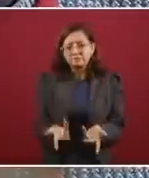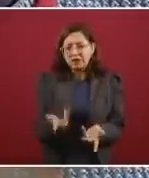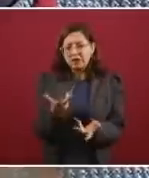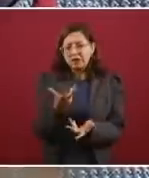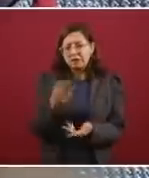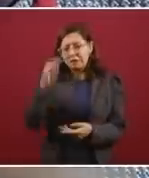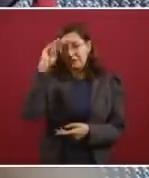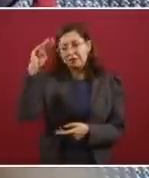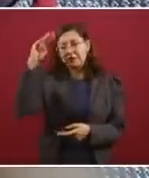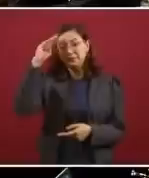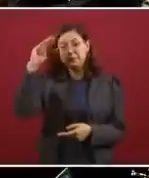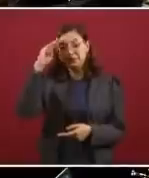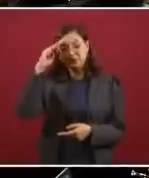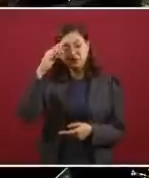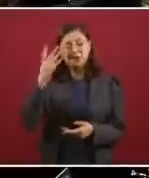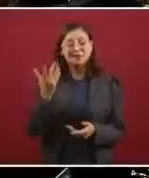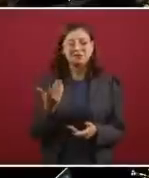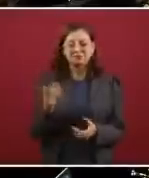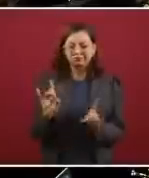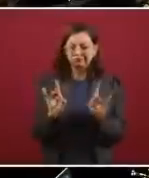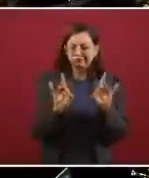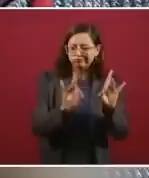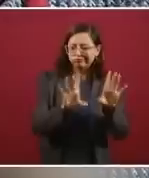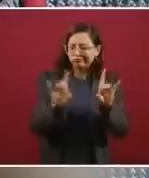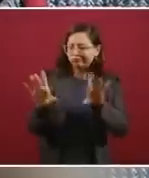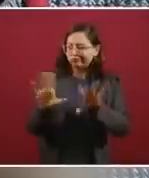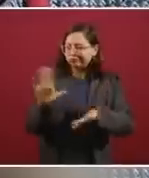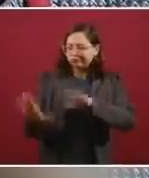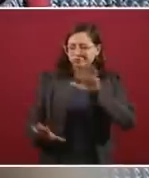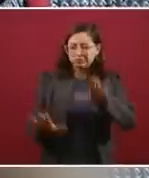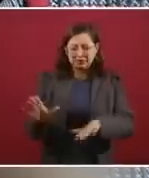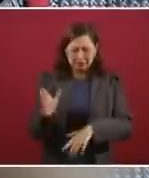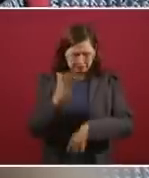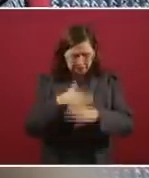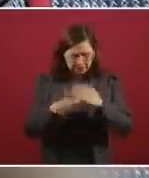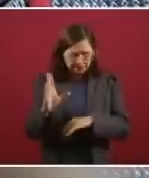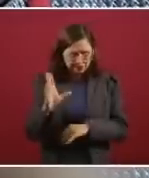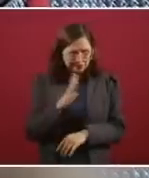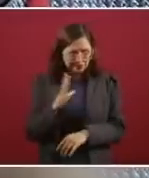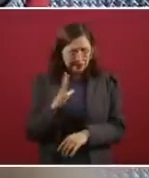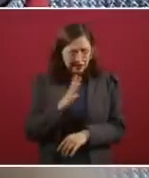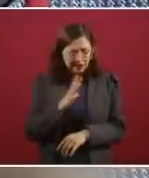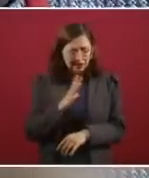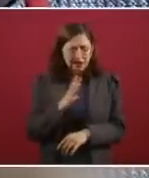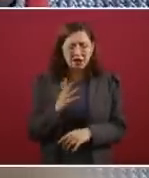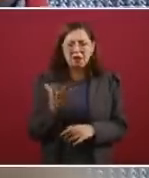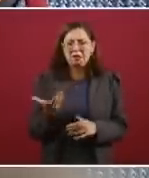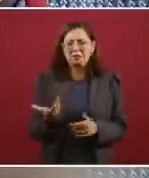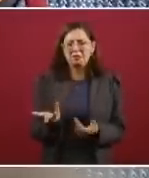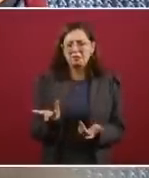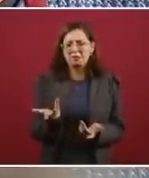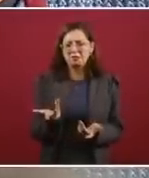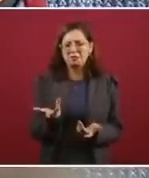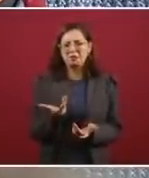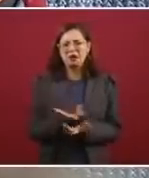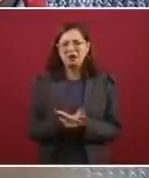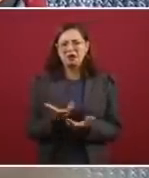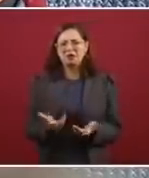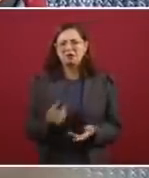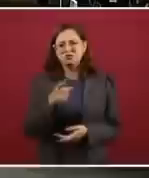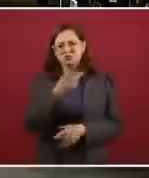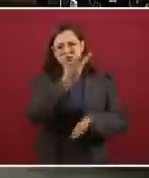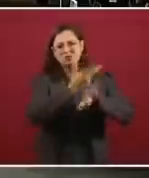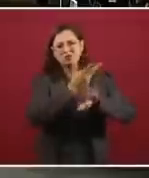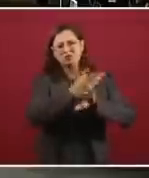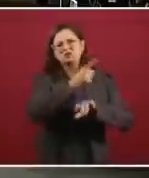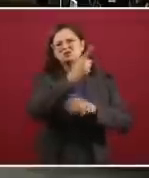consideran que estas medidas siguen siendo exitosas y qué números en este sentido pues, les ha compartido con todo Estados gusto, Unidos.